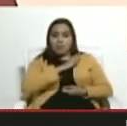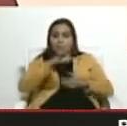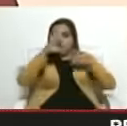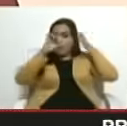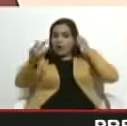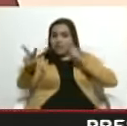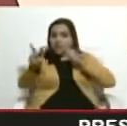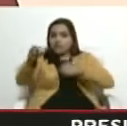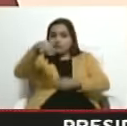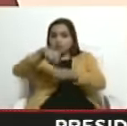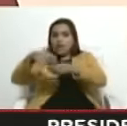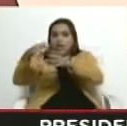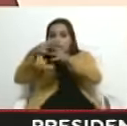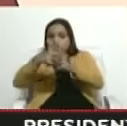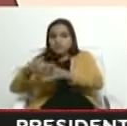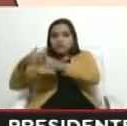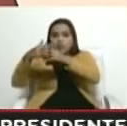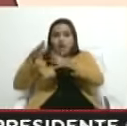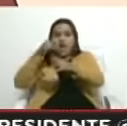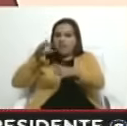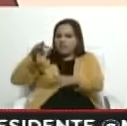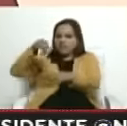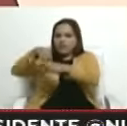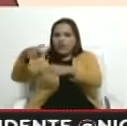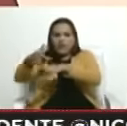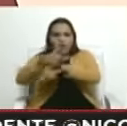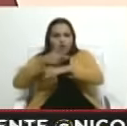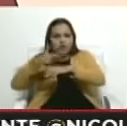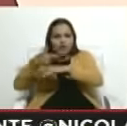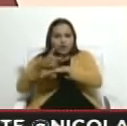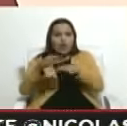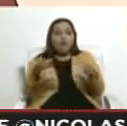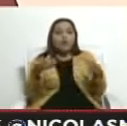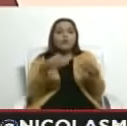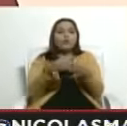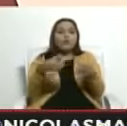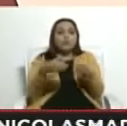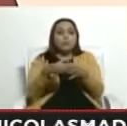por el gobierno de los Estados Unidos con un grupo de